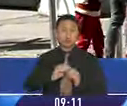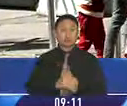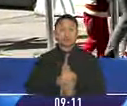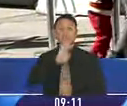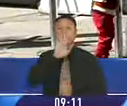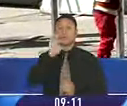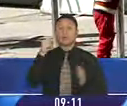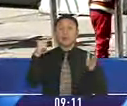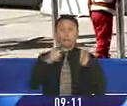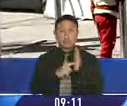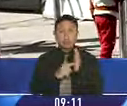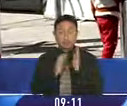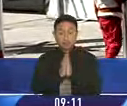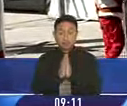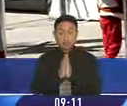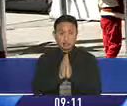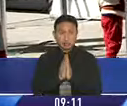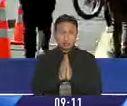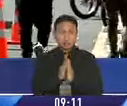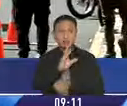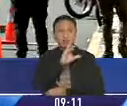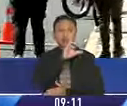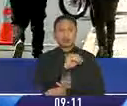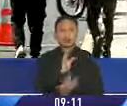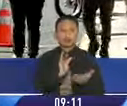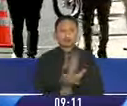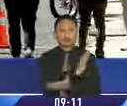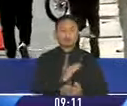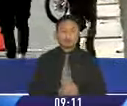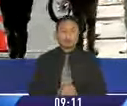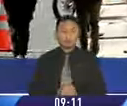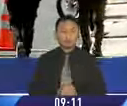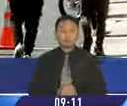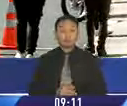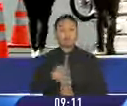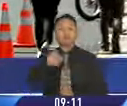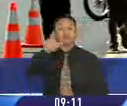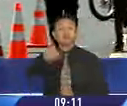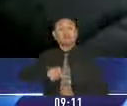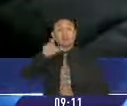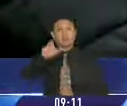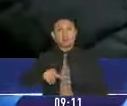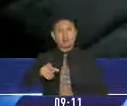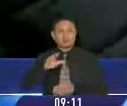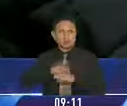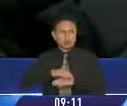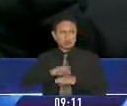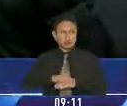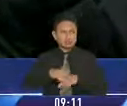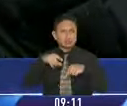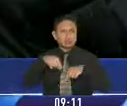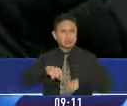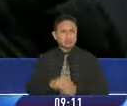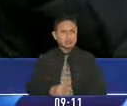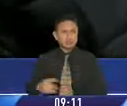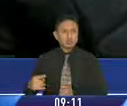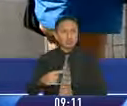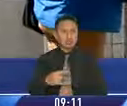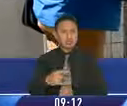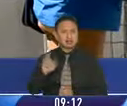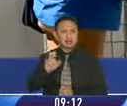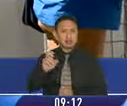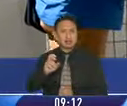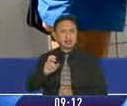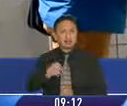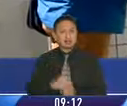40.000 solicitudes ingresadas. Esto, a decir de la ciudadanía, ocurre debido a la falta de rigurosidad